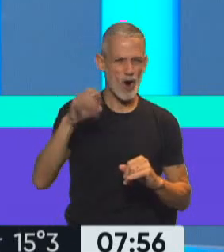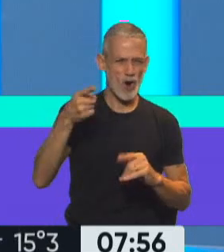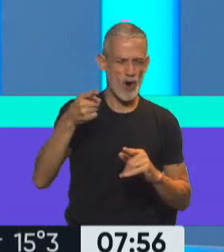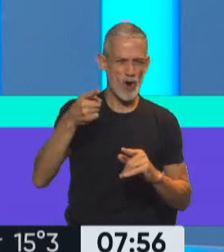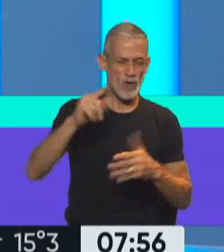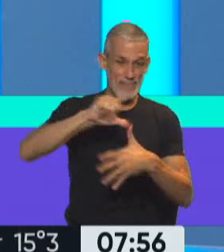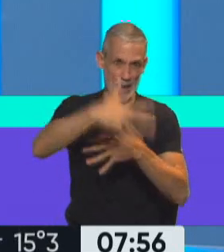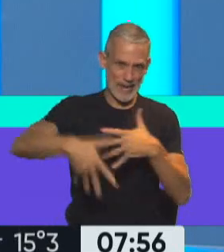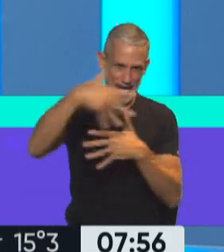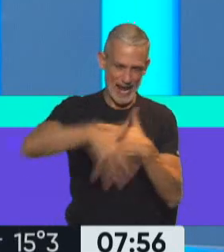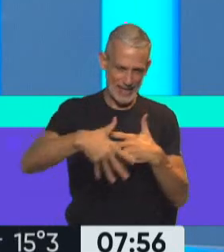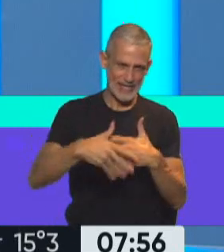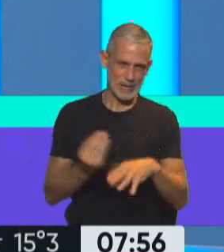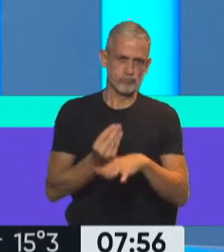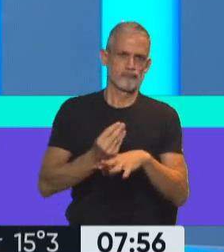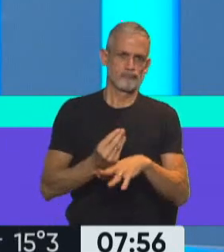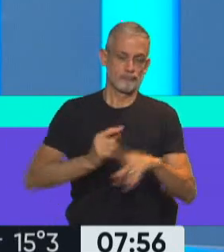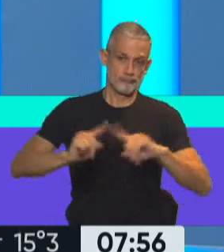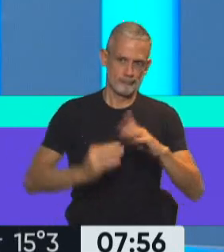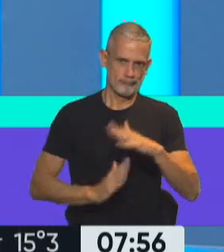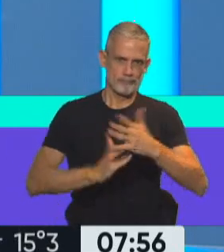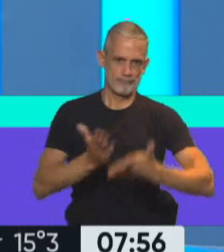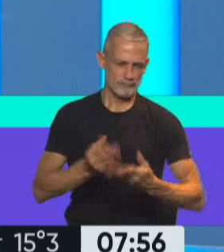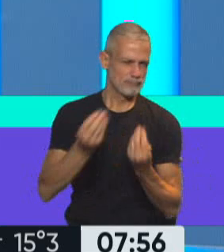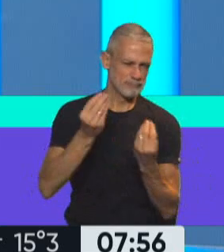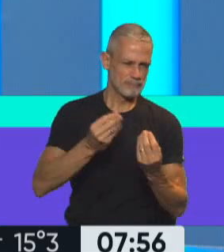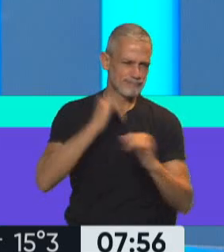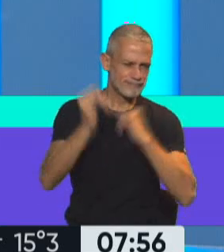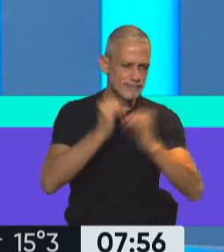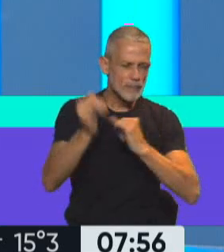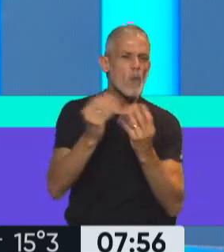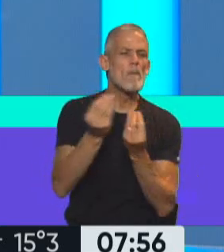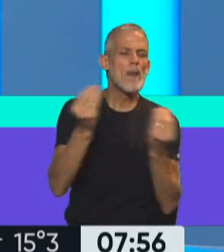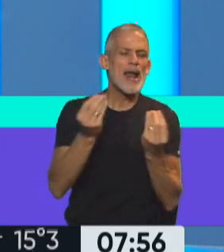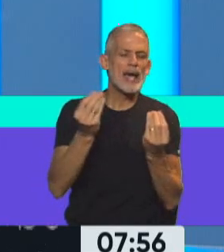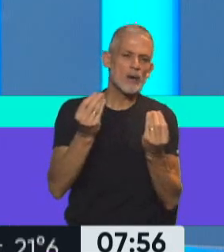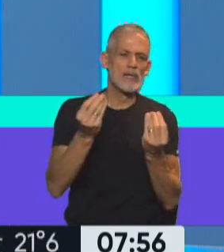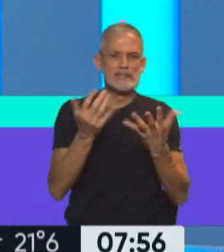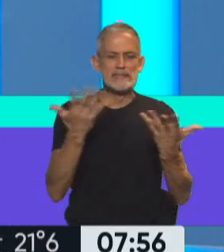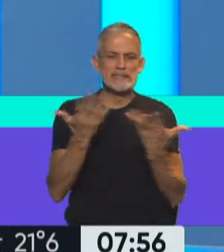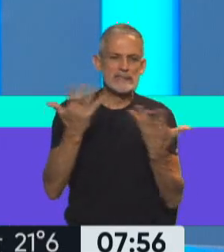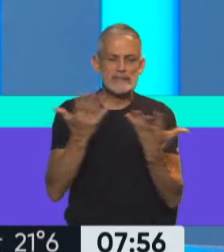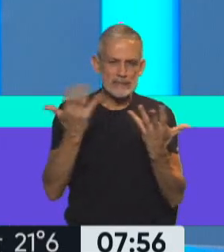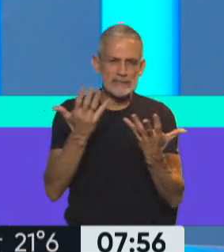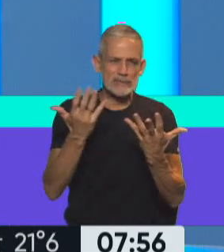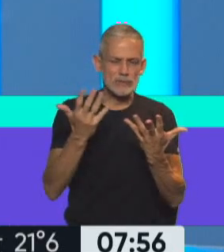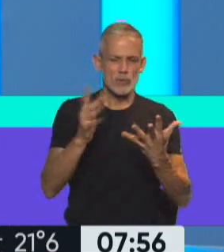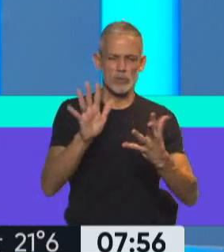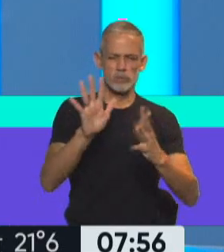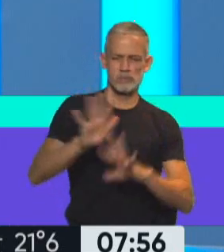América Latina, estas declaraciones para, de algún modo, tratar de